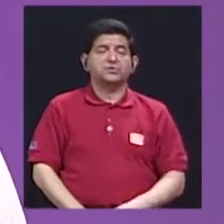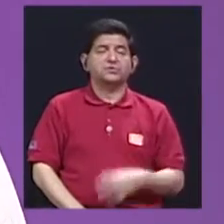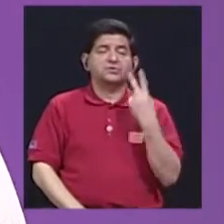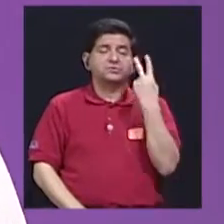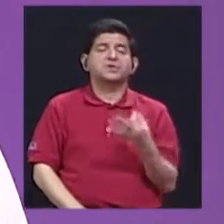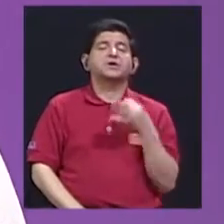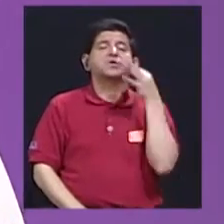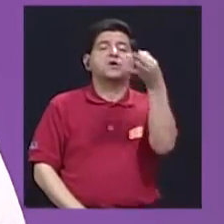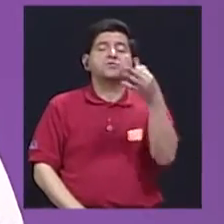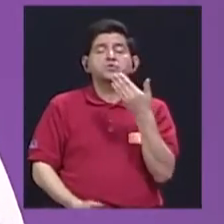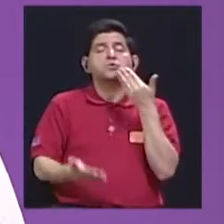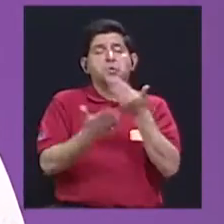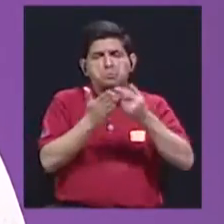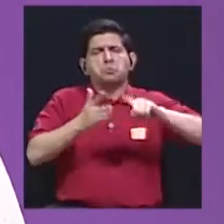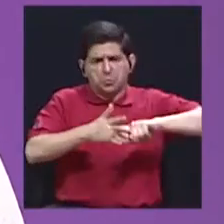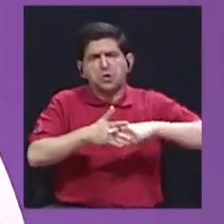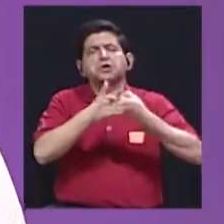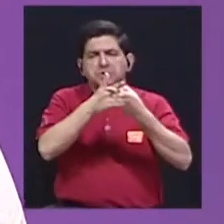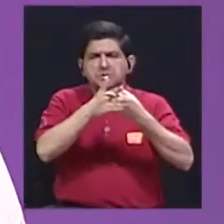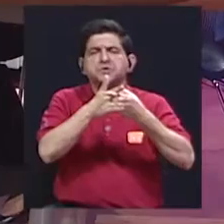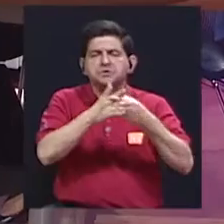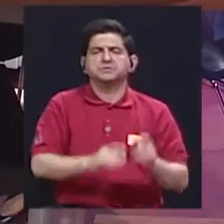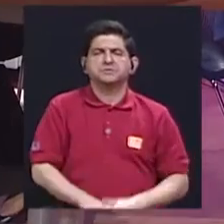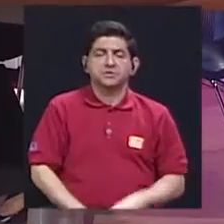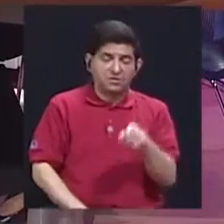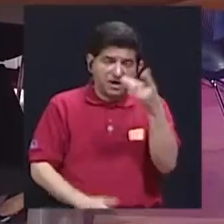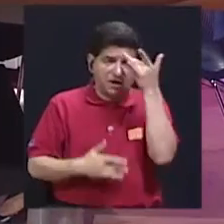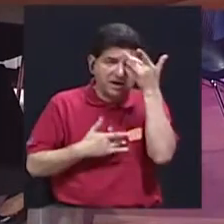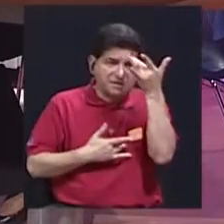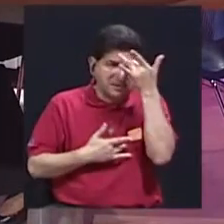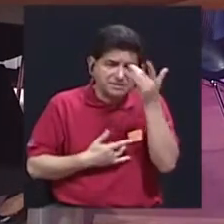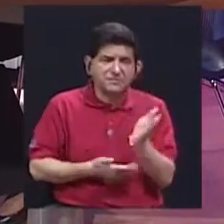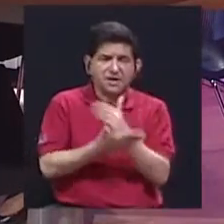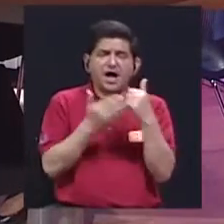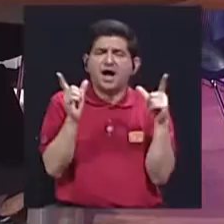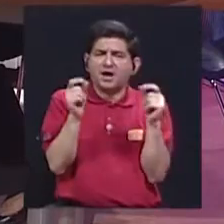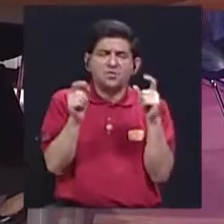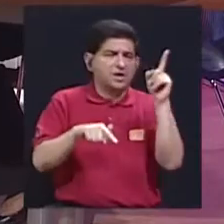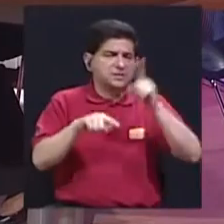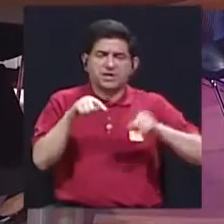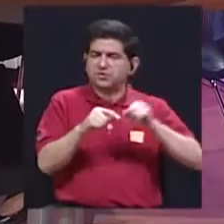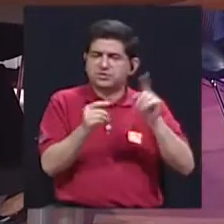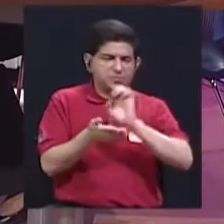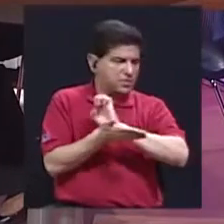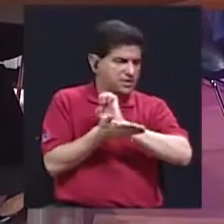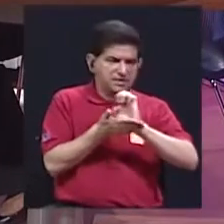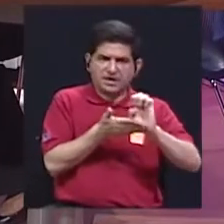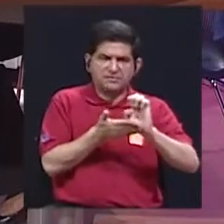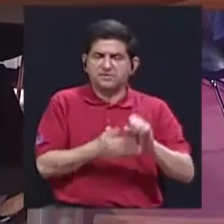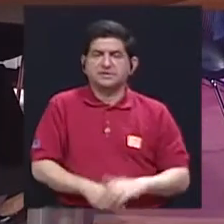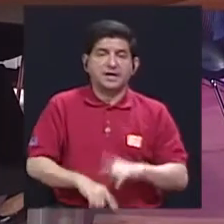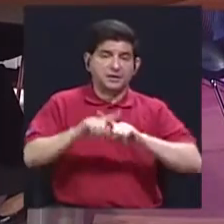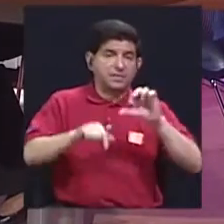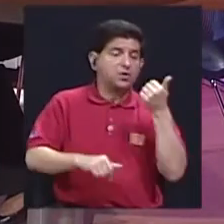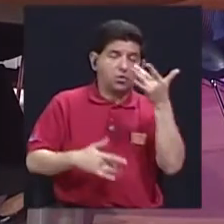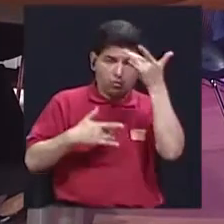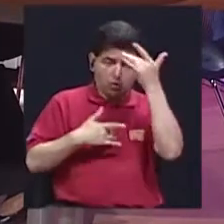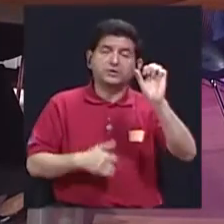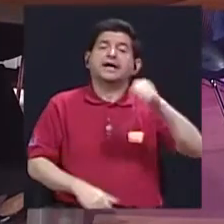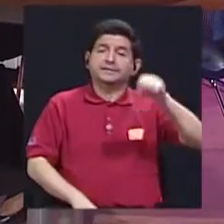plazo pero es un buen comienzo verdad porque estas enfermedades hay unos cáncer que no se pueden prevenir pero muchas otras enfermedades y